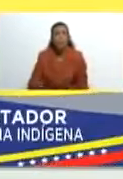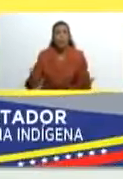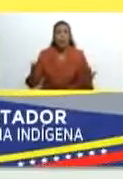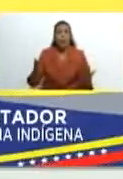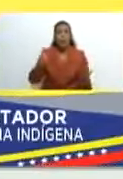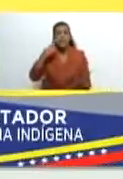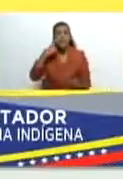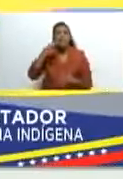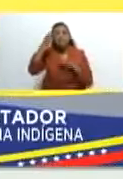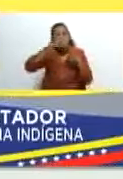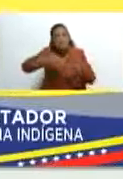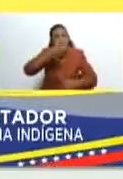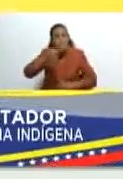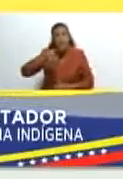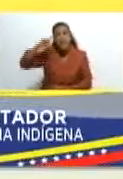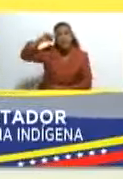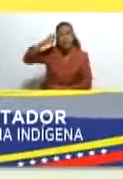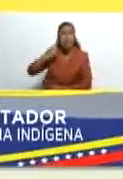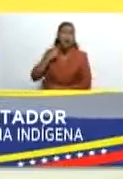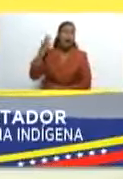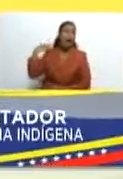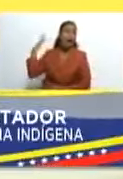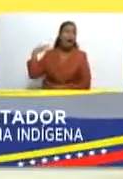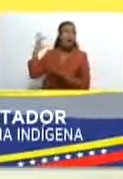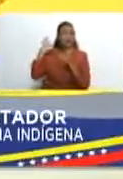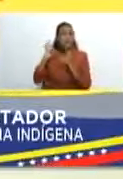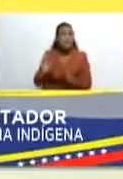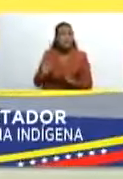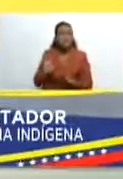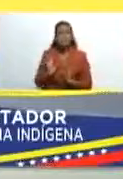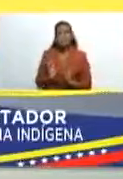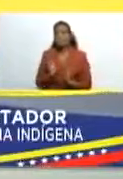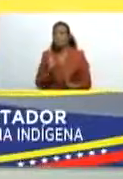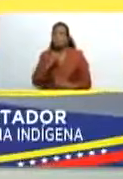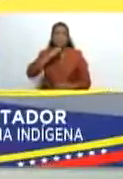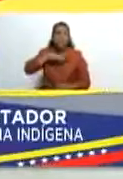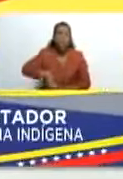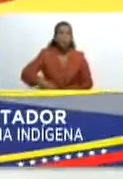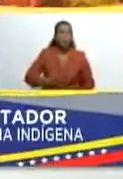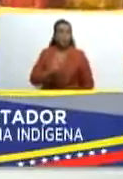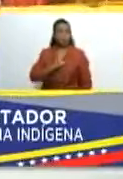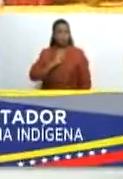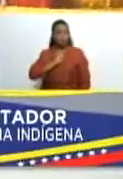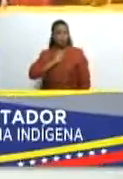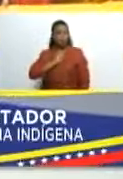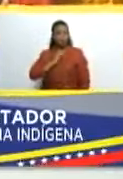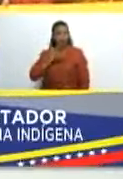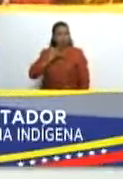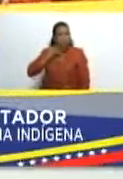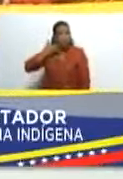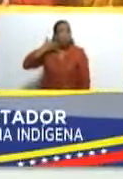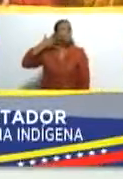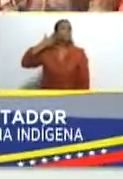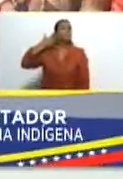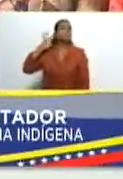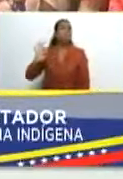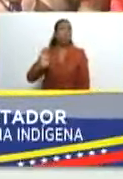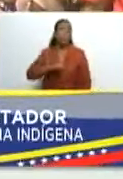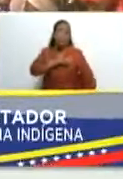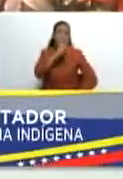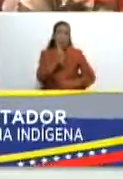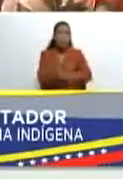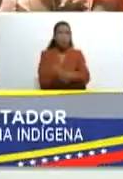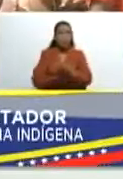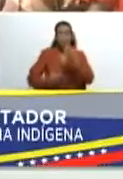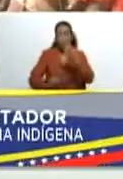trae siempre ese recuerdo y nos trae siempre esa dignidad de llevar en alto ese poder